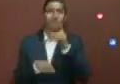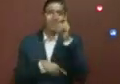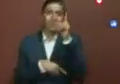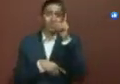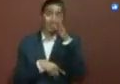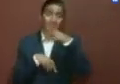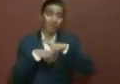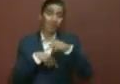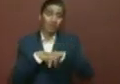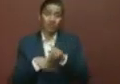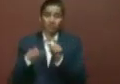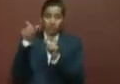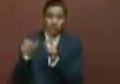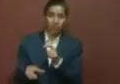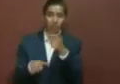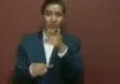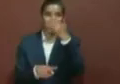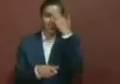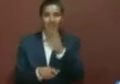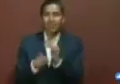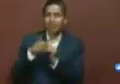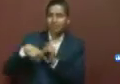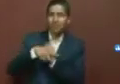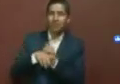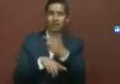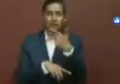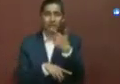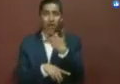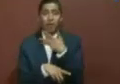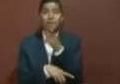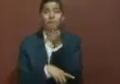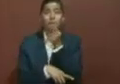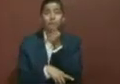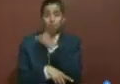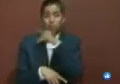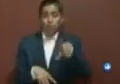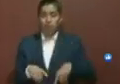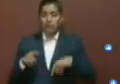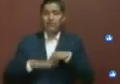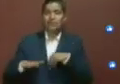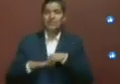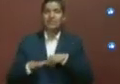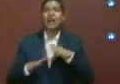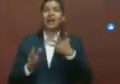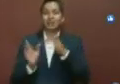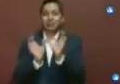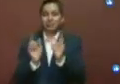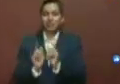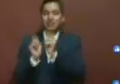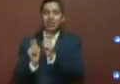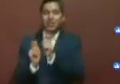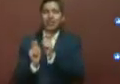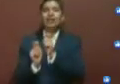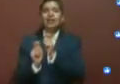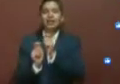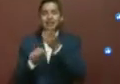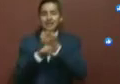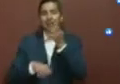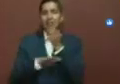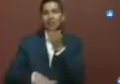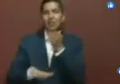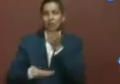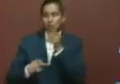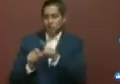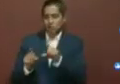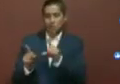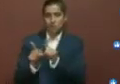armas que... acuérdense que las armas que tienen las policías municipales es licencia colectiva que tiene el Estado. Es decir,